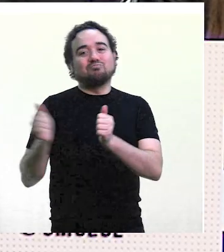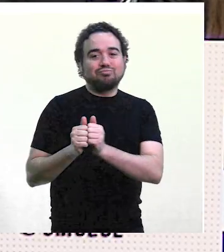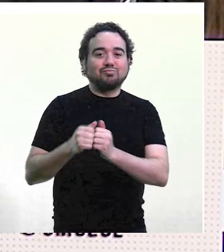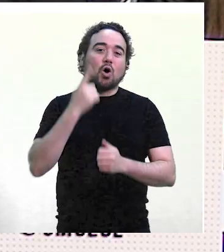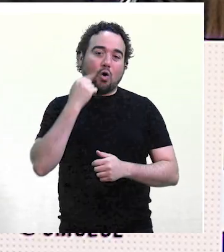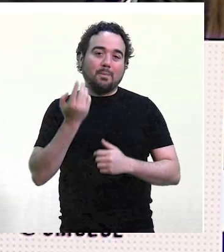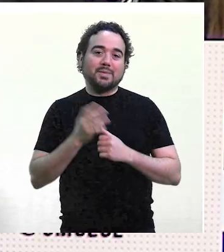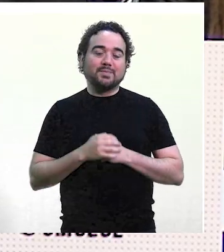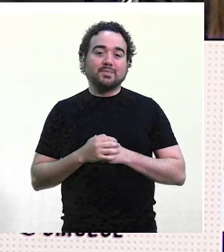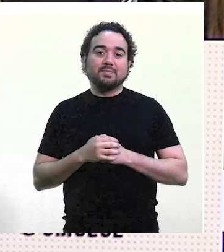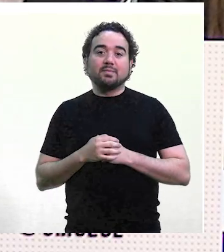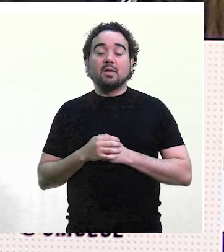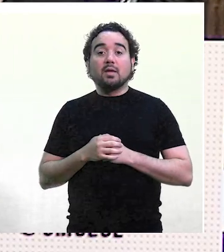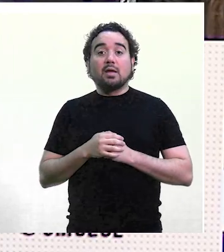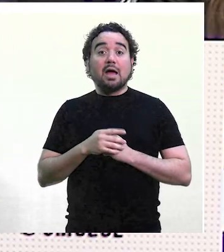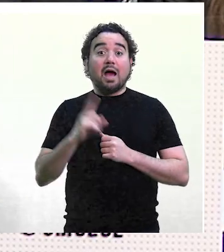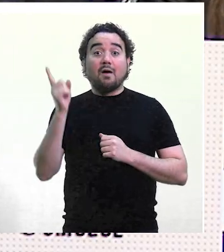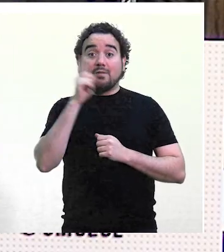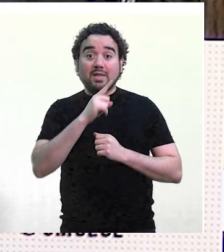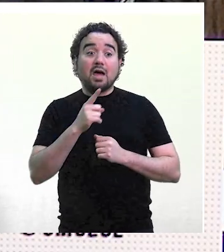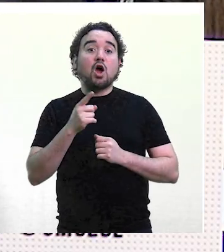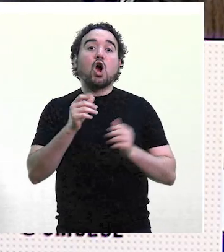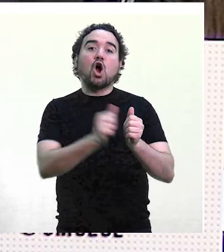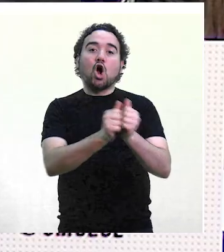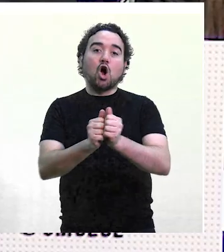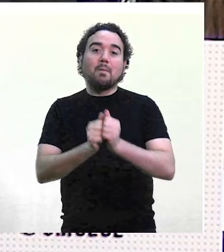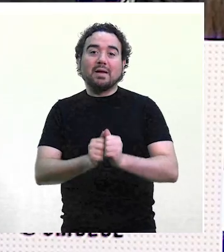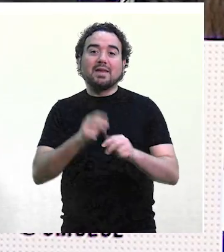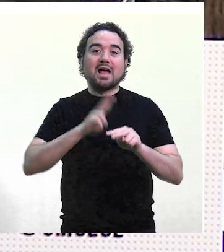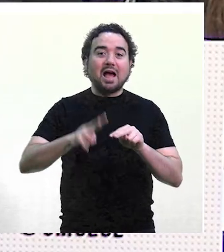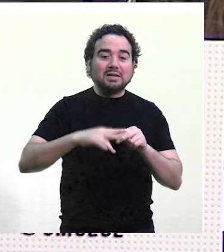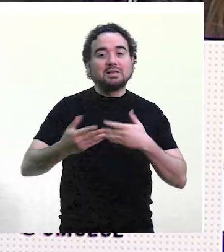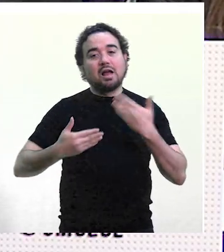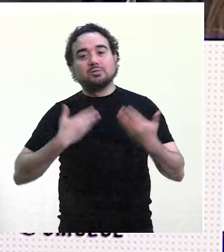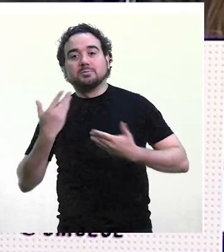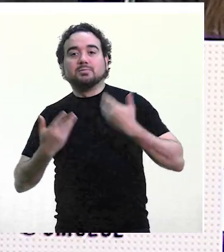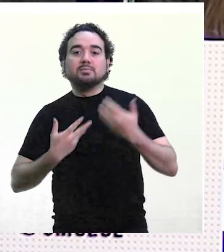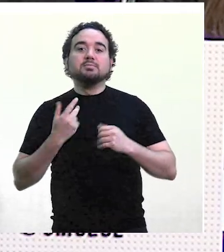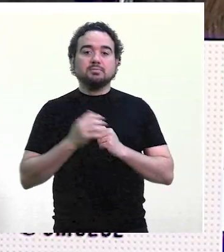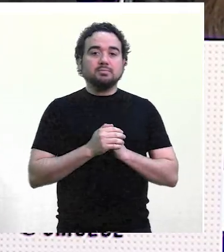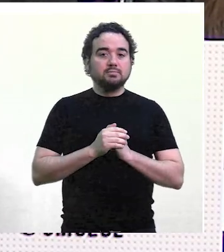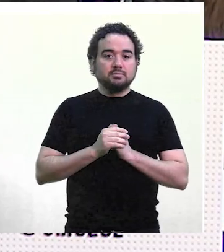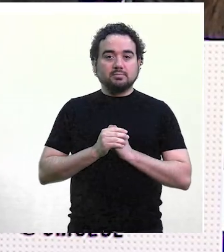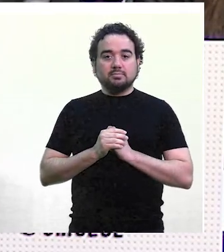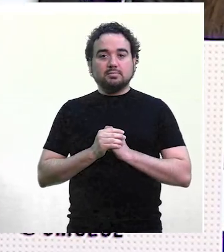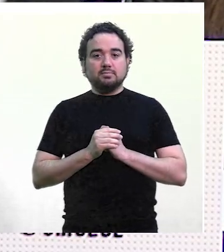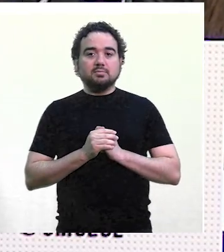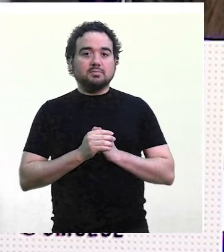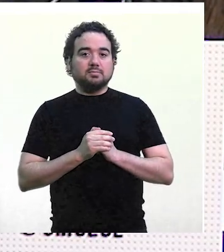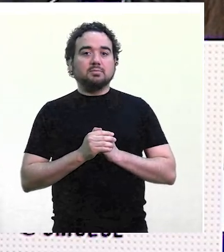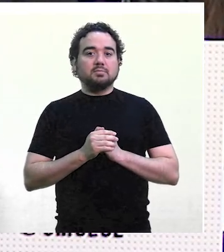está al lado, que es como es real. Po. Sí. Bueno, y al final ella igual, termina con una compañera que le canta hip hop. Vamos.